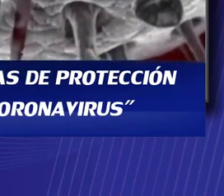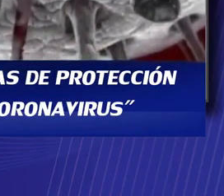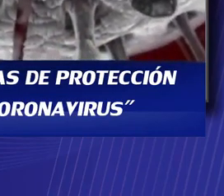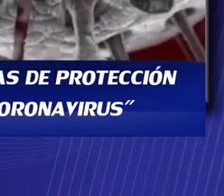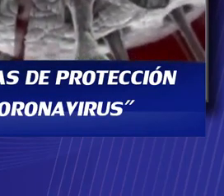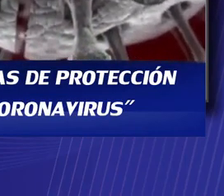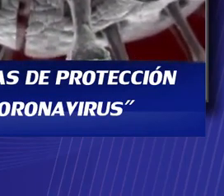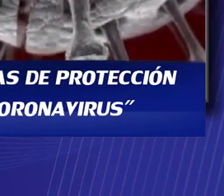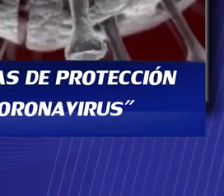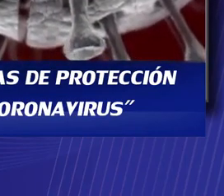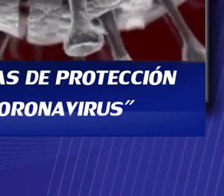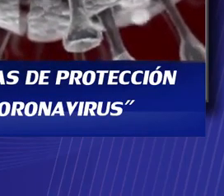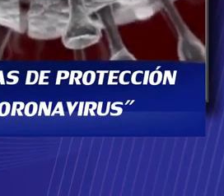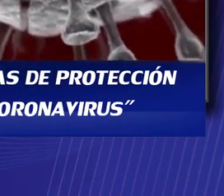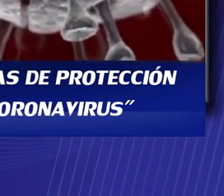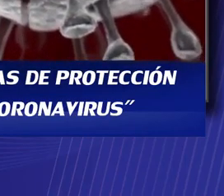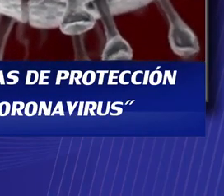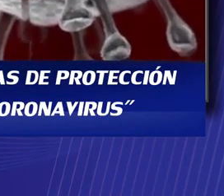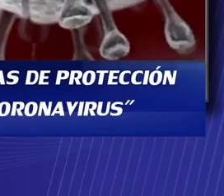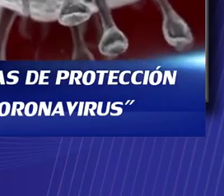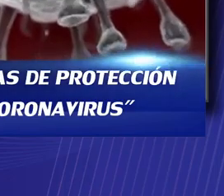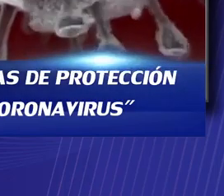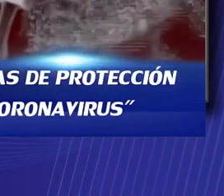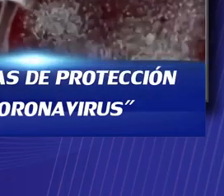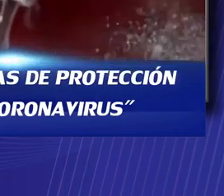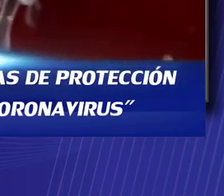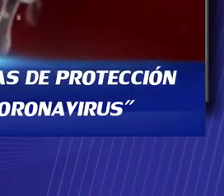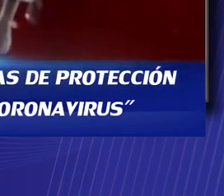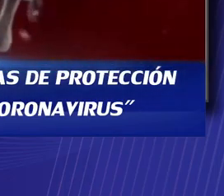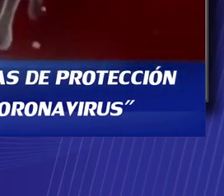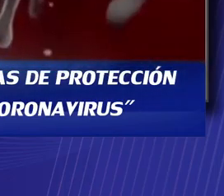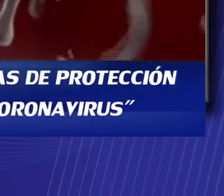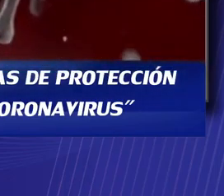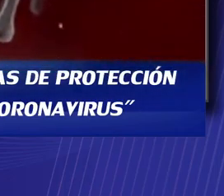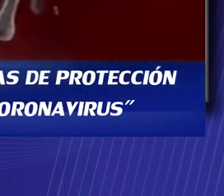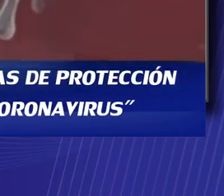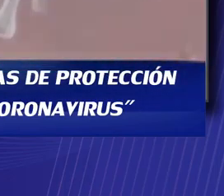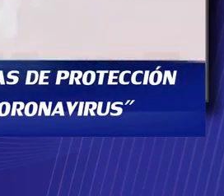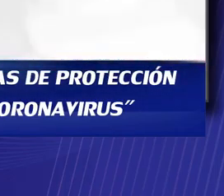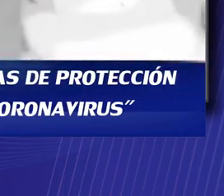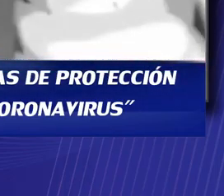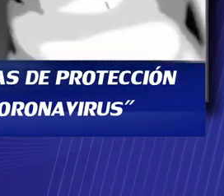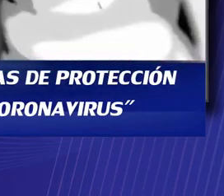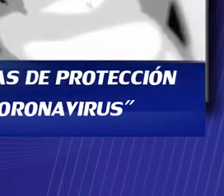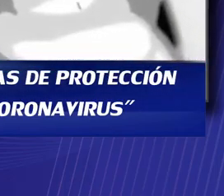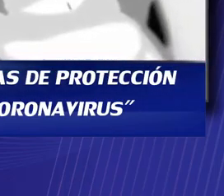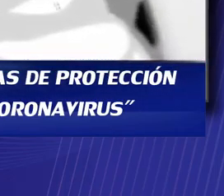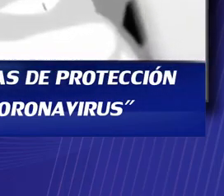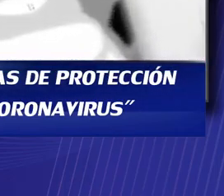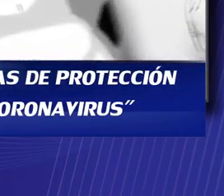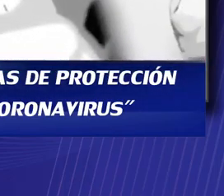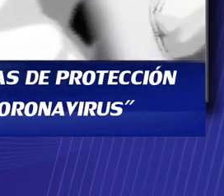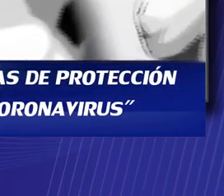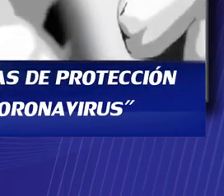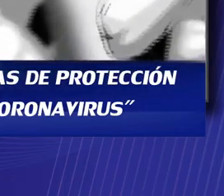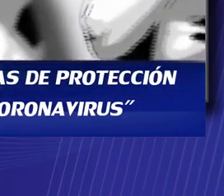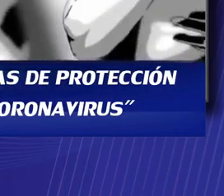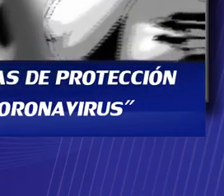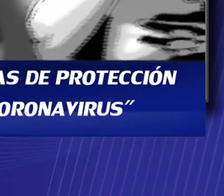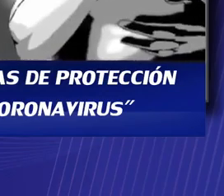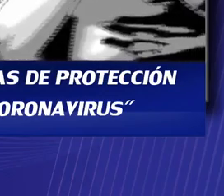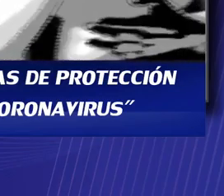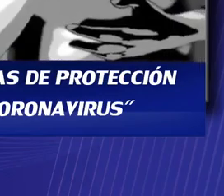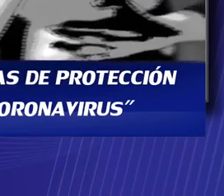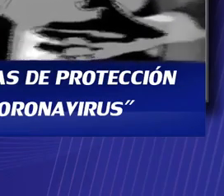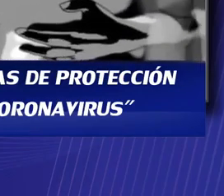caso importado, siempre como una prioridad de nuestro gobierno el garantizar las condiciones requeridas para proteger a nuestra población